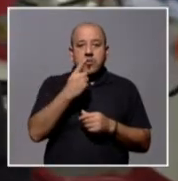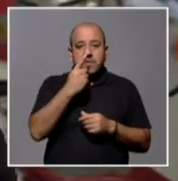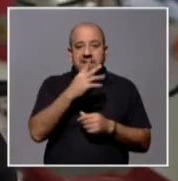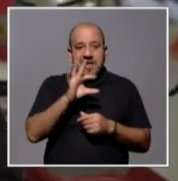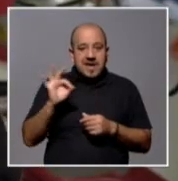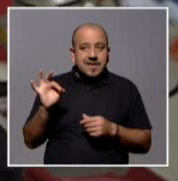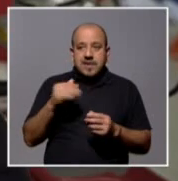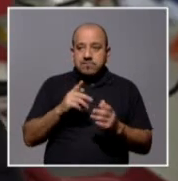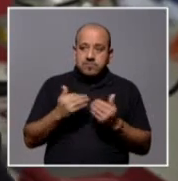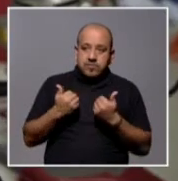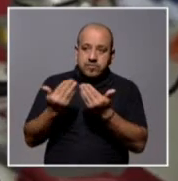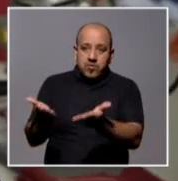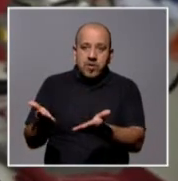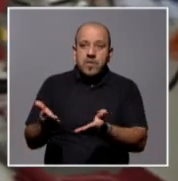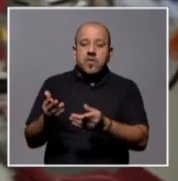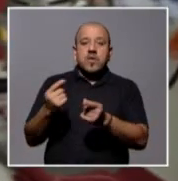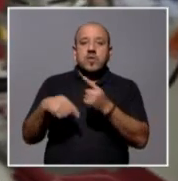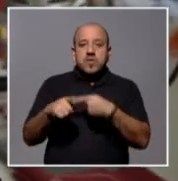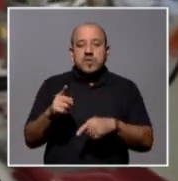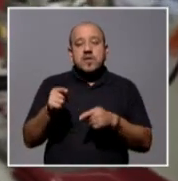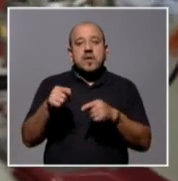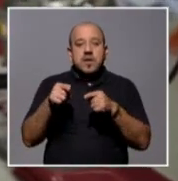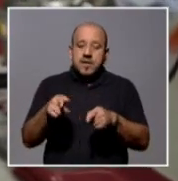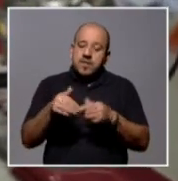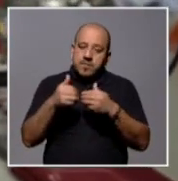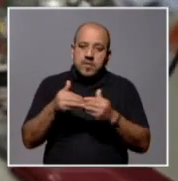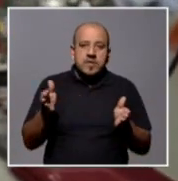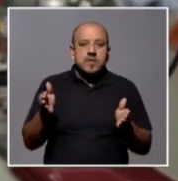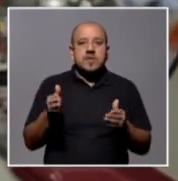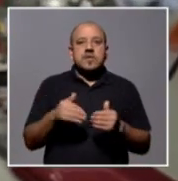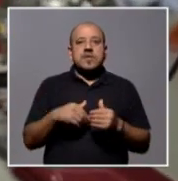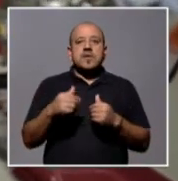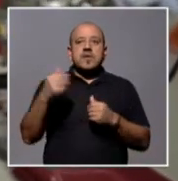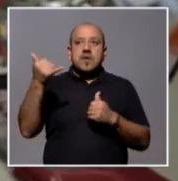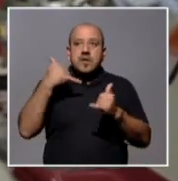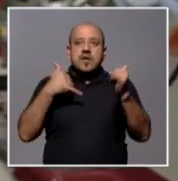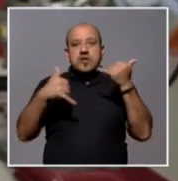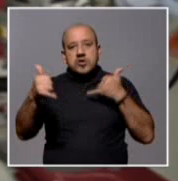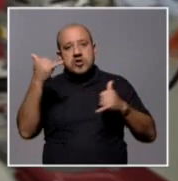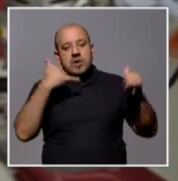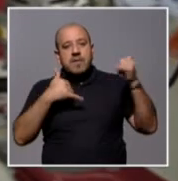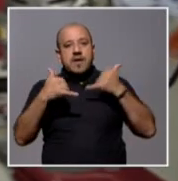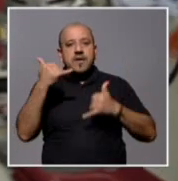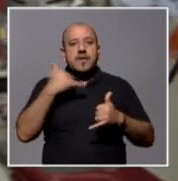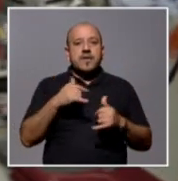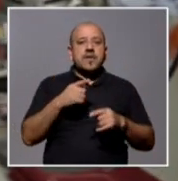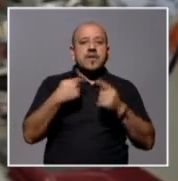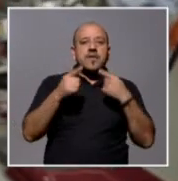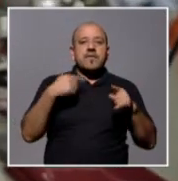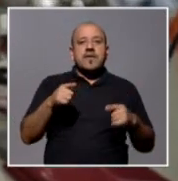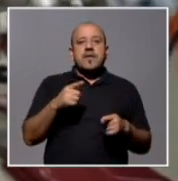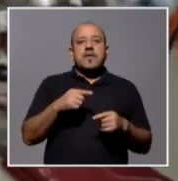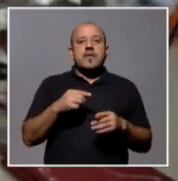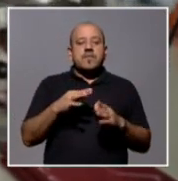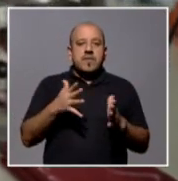eso se divulgó también y salió y a partir de ahí empezaron a llamar de los diferentes